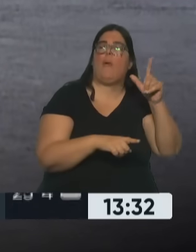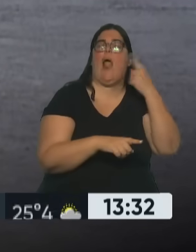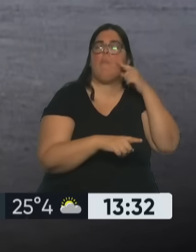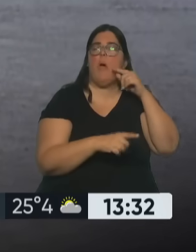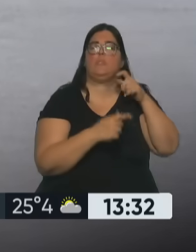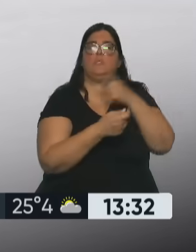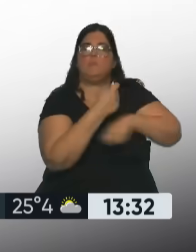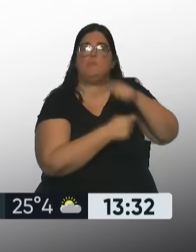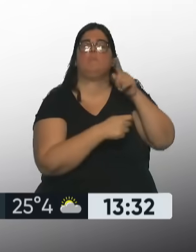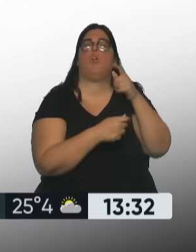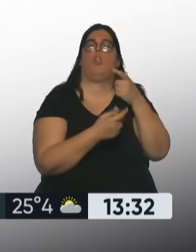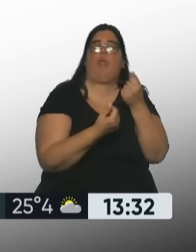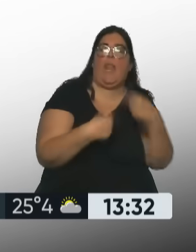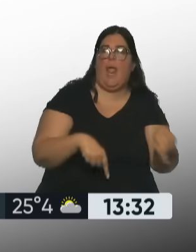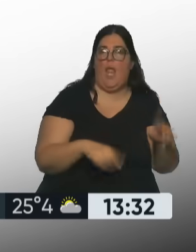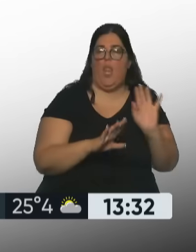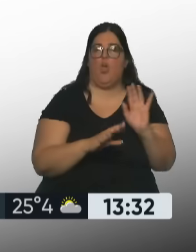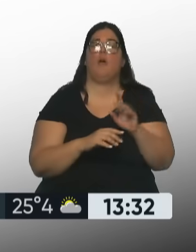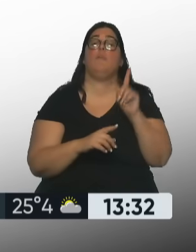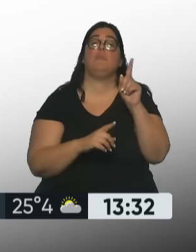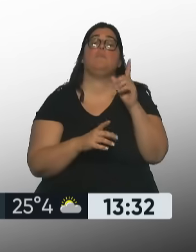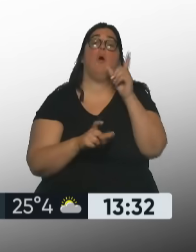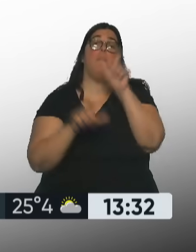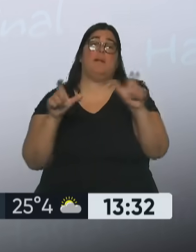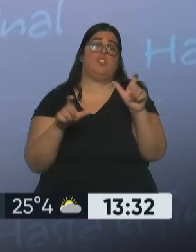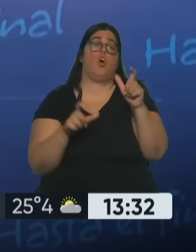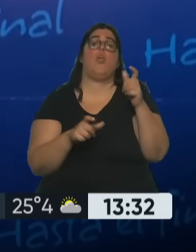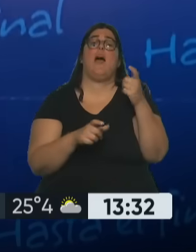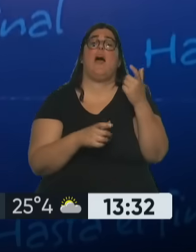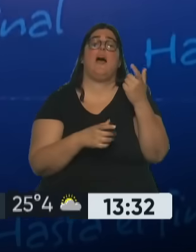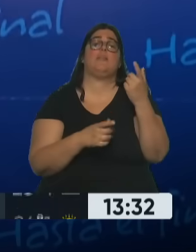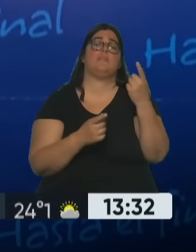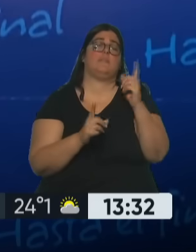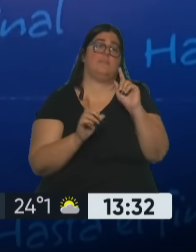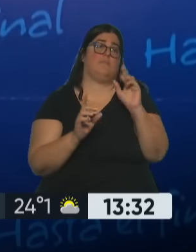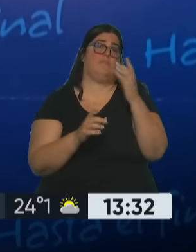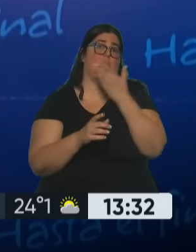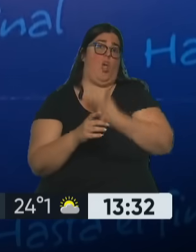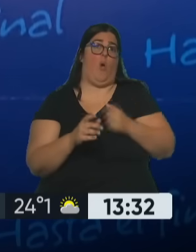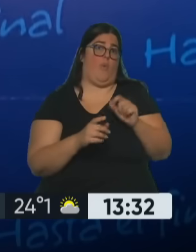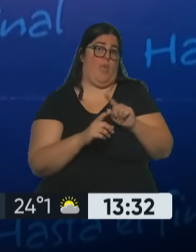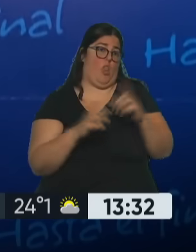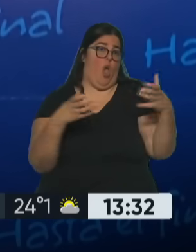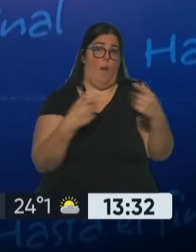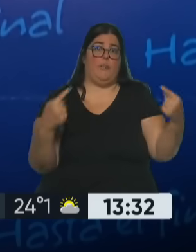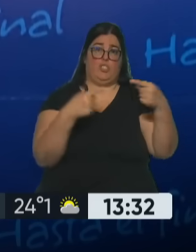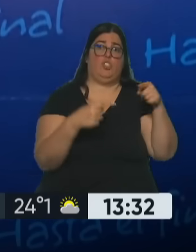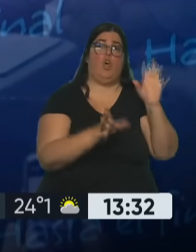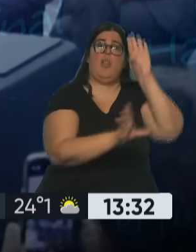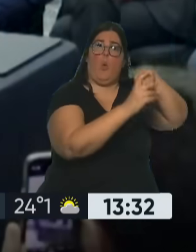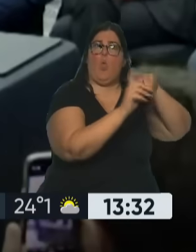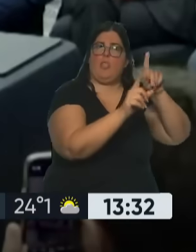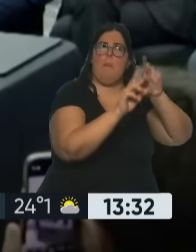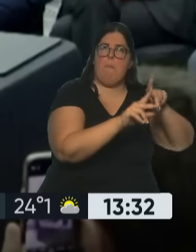disputa y a integrantes de la organización no gubernamental Súmate, de la opositora María Corina Machado, ganadora de las